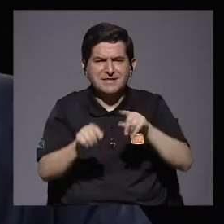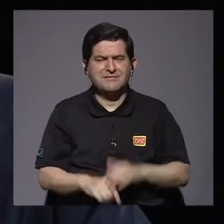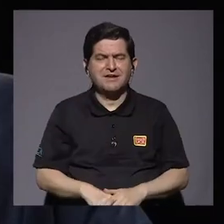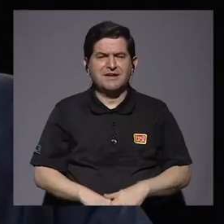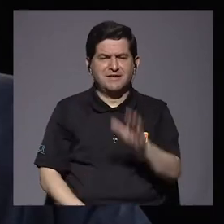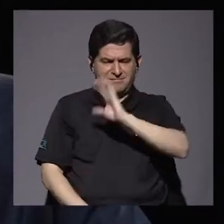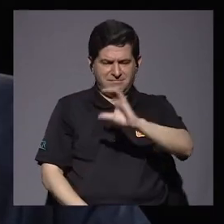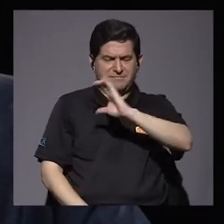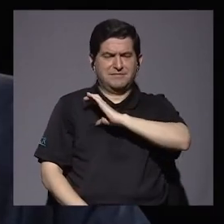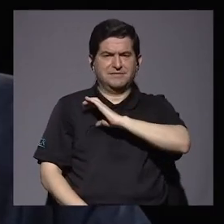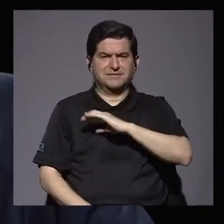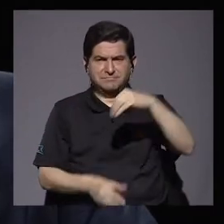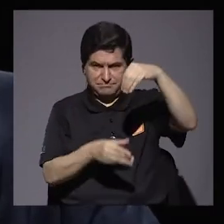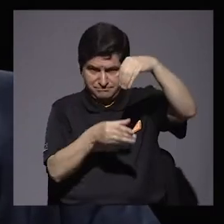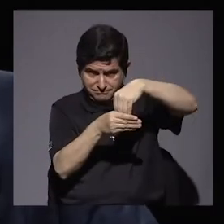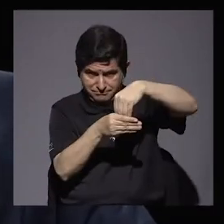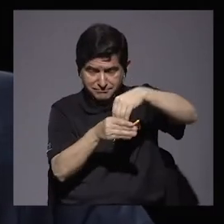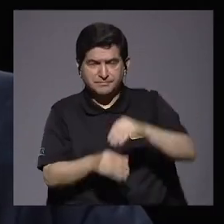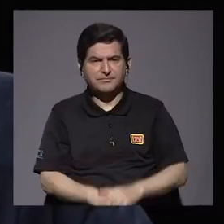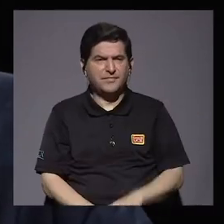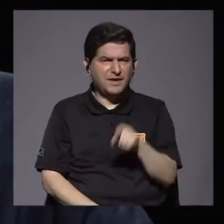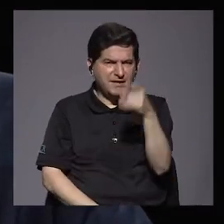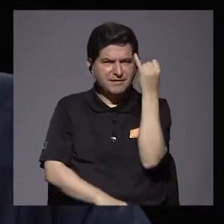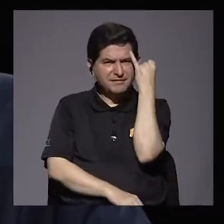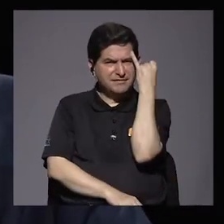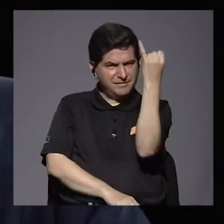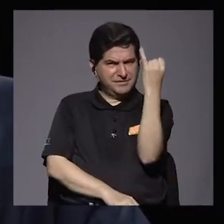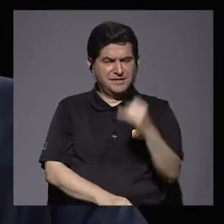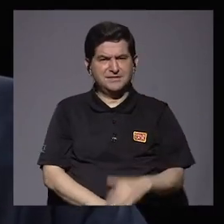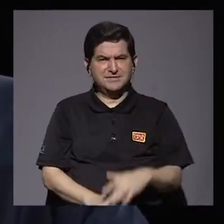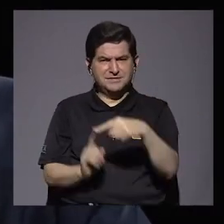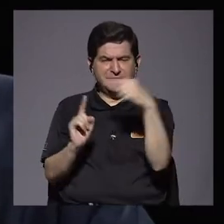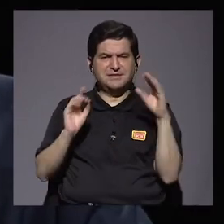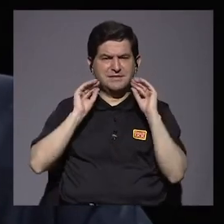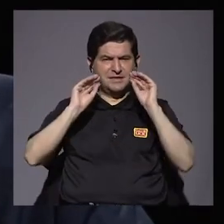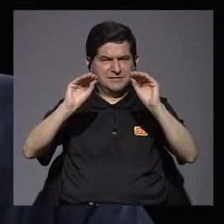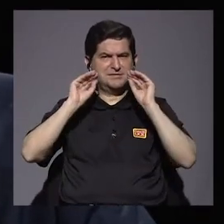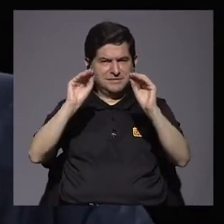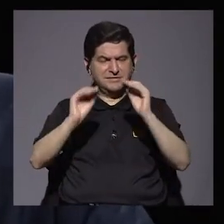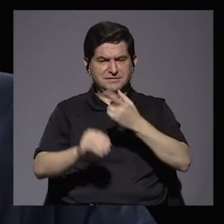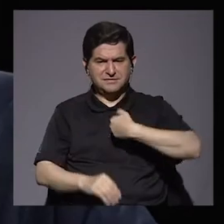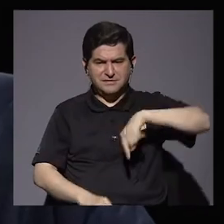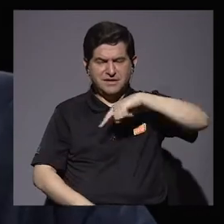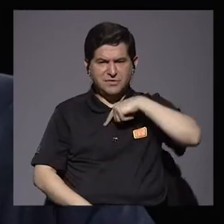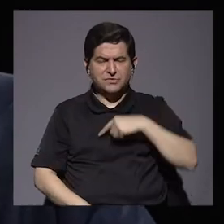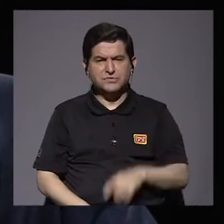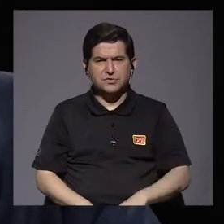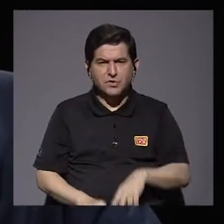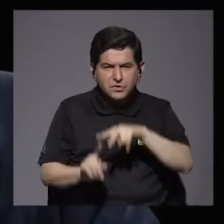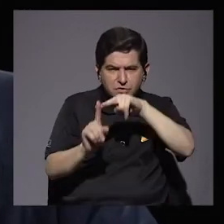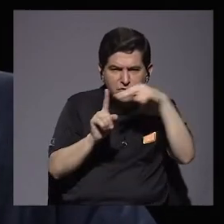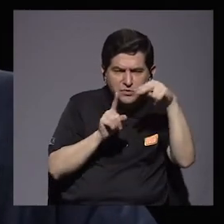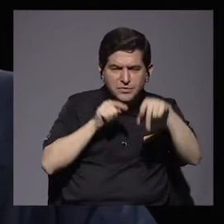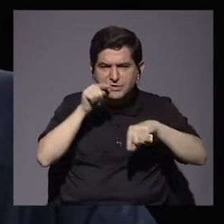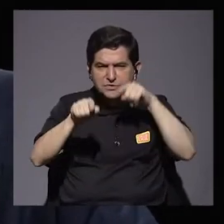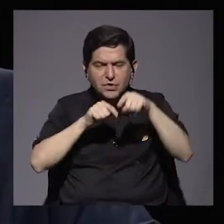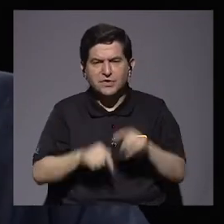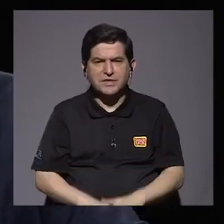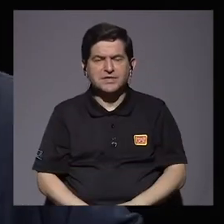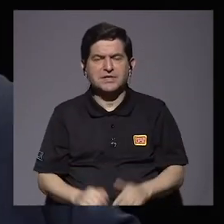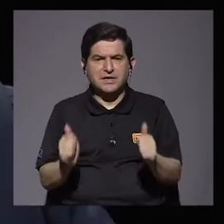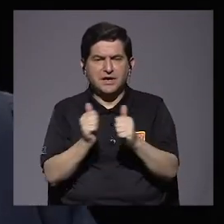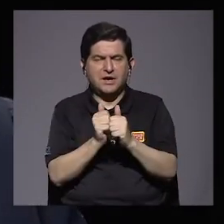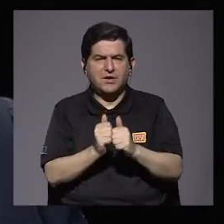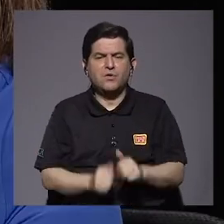desde todos los aspectos. Doña Inés, en ese entendido, desde la docencia, debemos de hacer una mirada crítica de tono emocional con